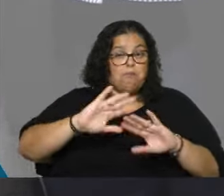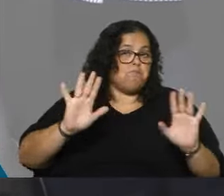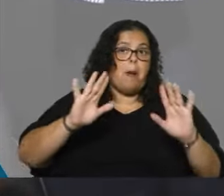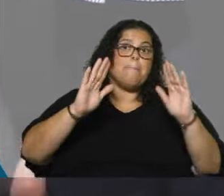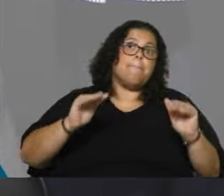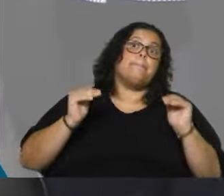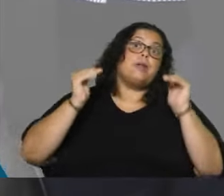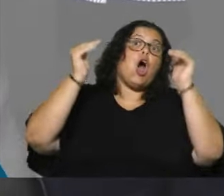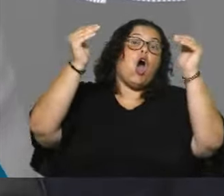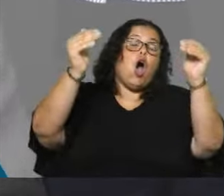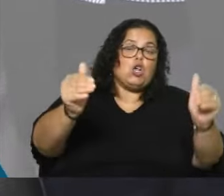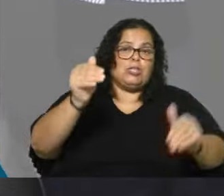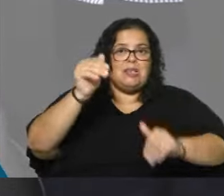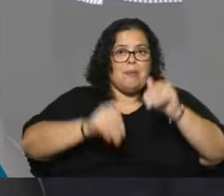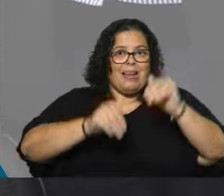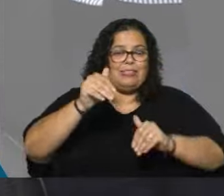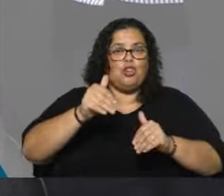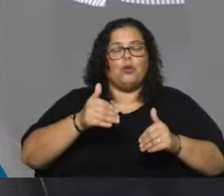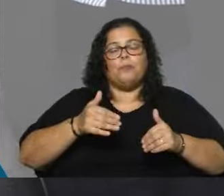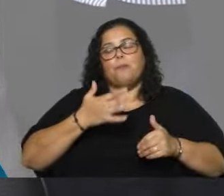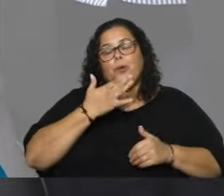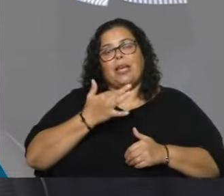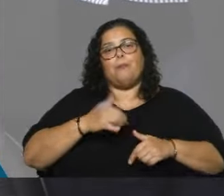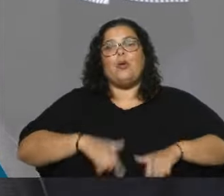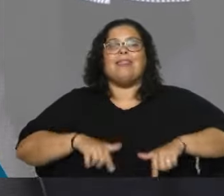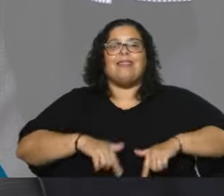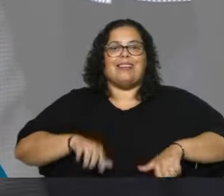la elección subsiguiente, que serían las departamentales de mayo.